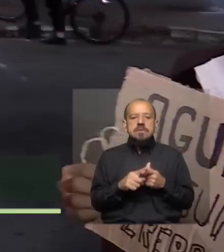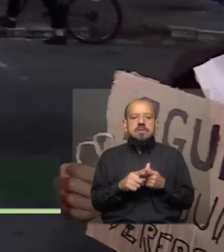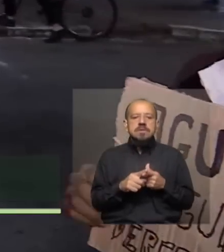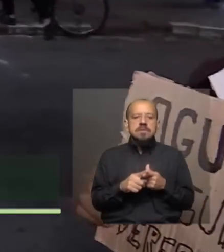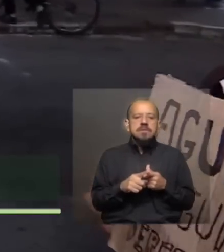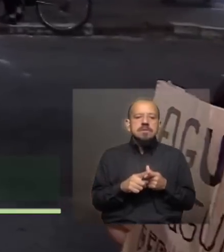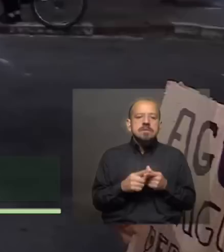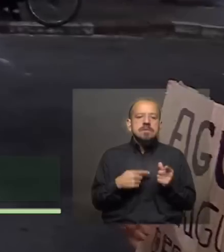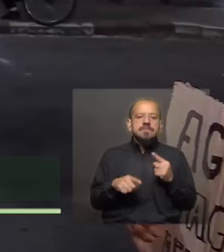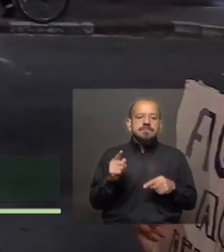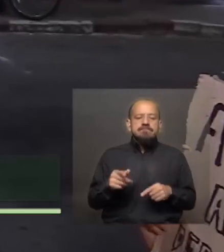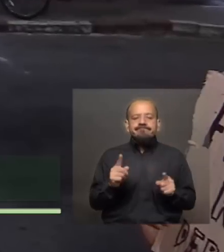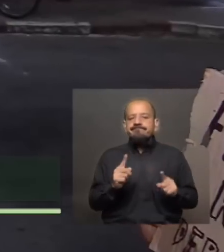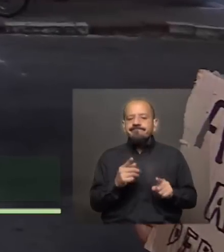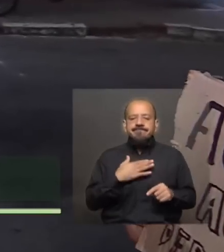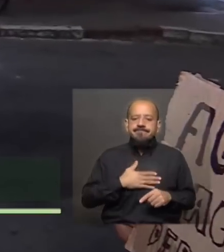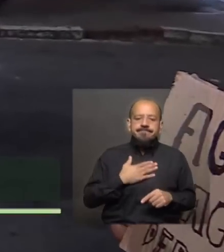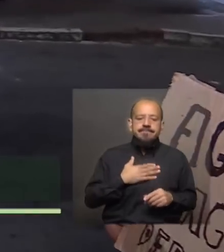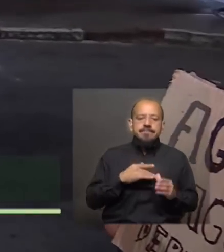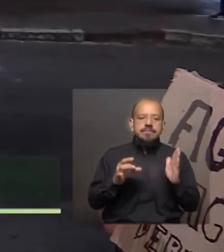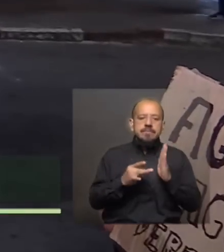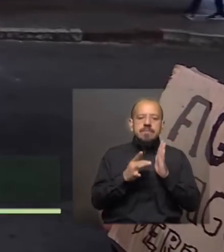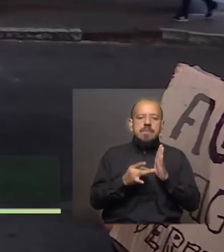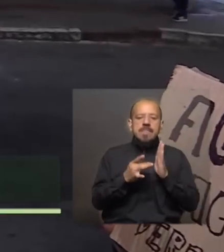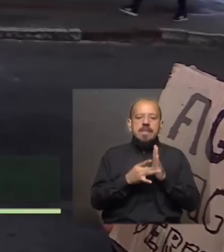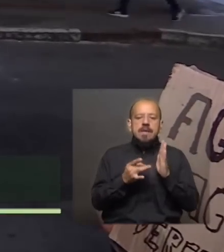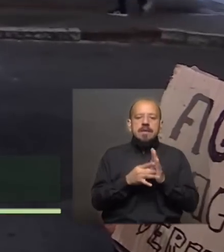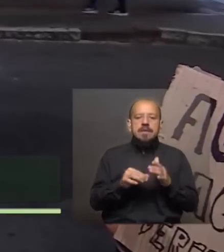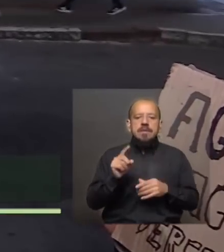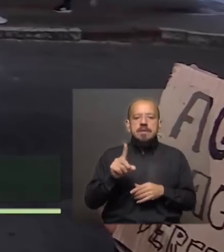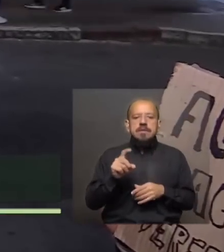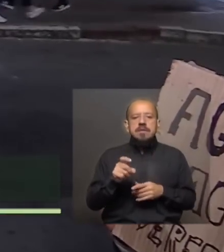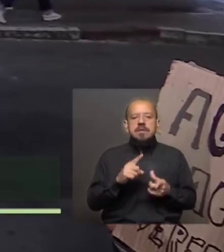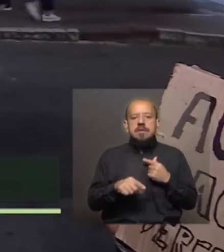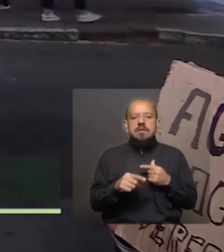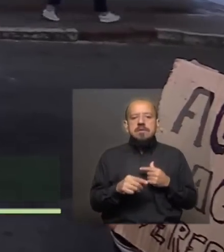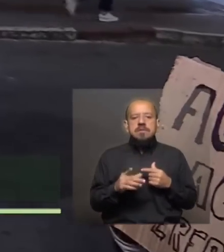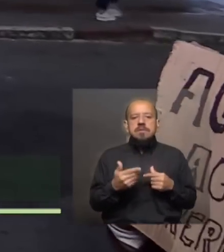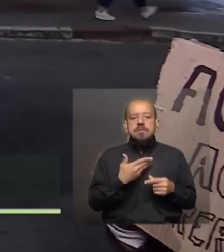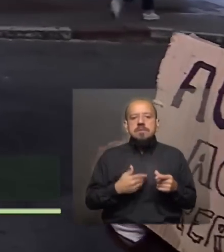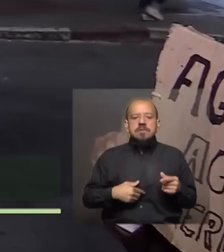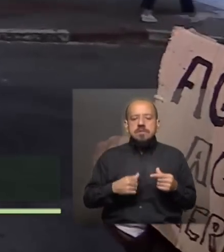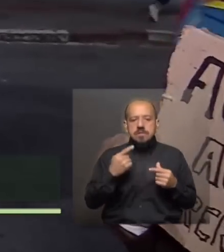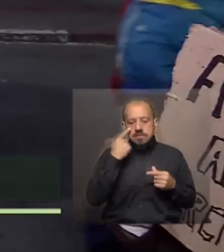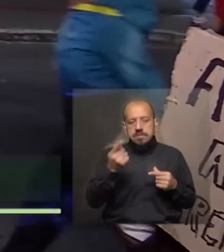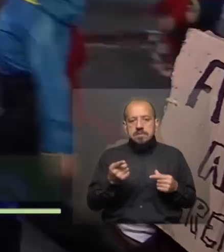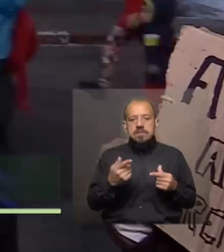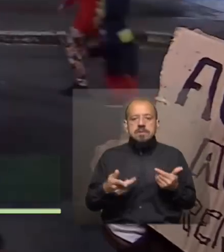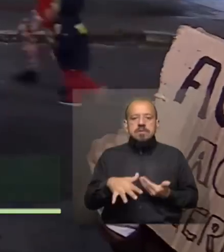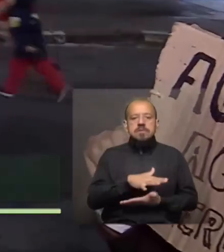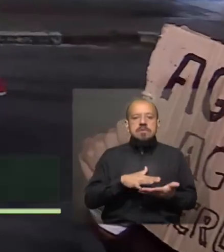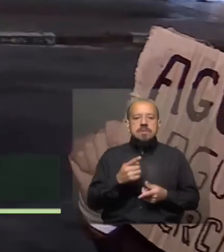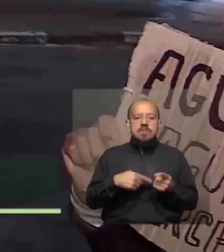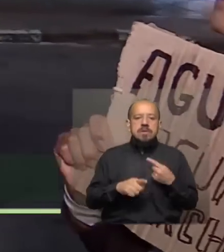manifestando su descontento en torno a la calidad del agua y a las políticas de gobierno ya con la cámara vamos a mostrar lo que está pasando